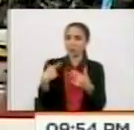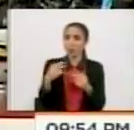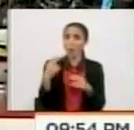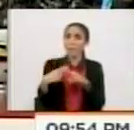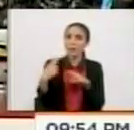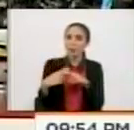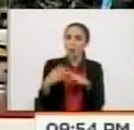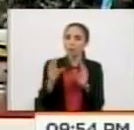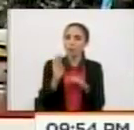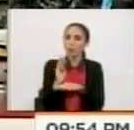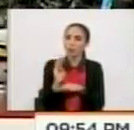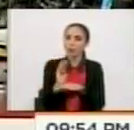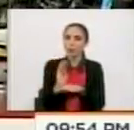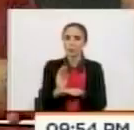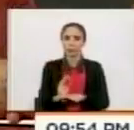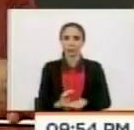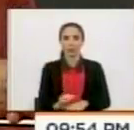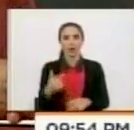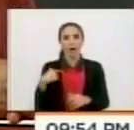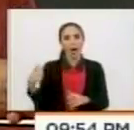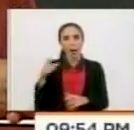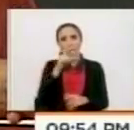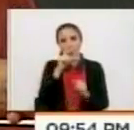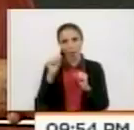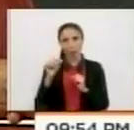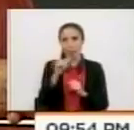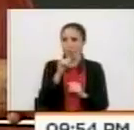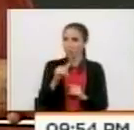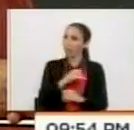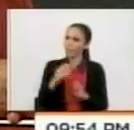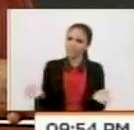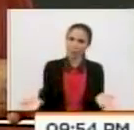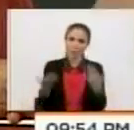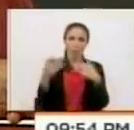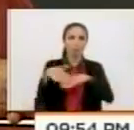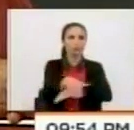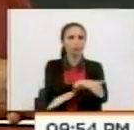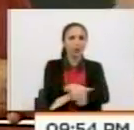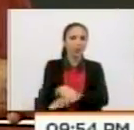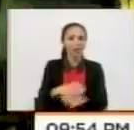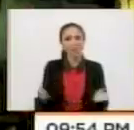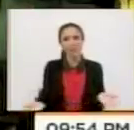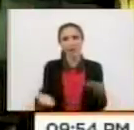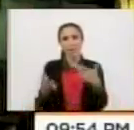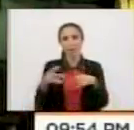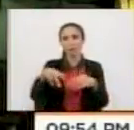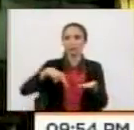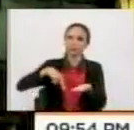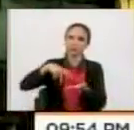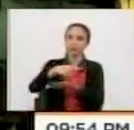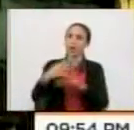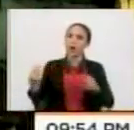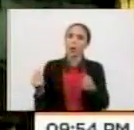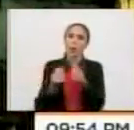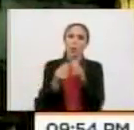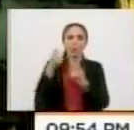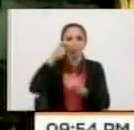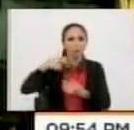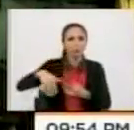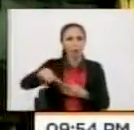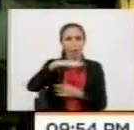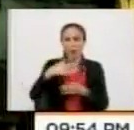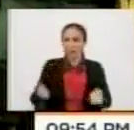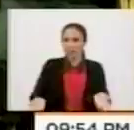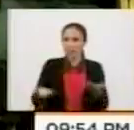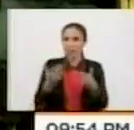este que está aquí dijo, vámonos para la calle. Así este es. Claro. Vámonos para la calle. Y nos fuimos para la calle. Siempre con el pueblo. Nos fuimos